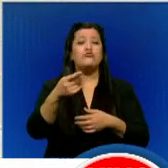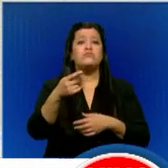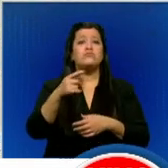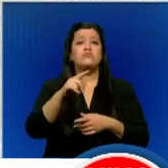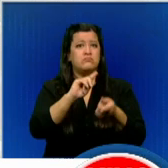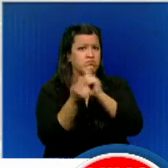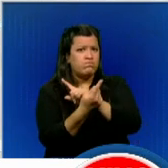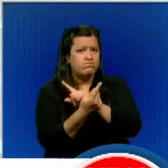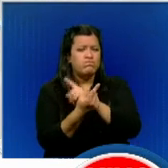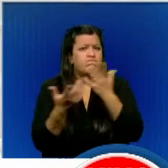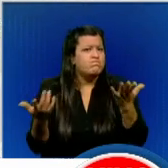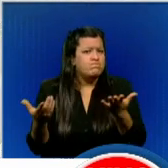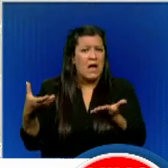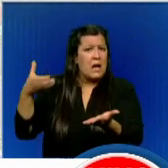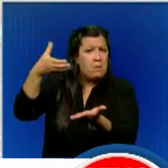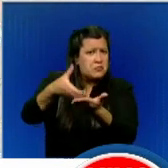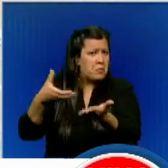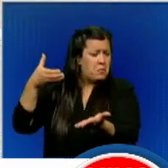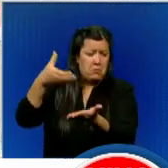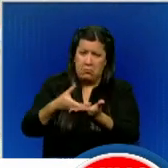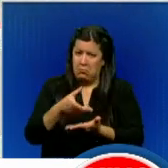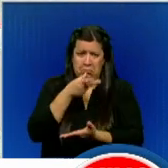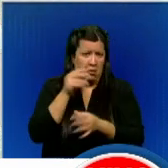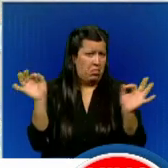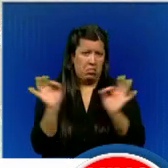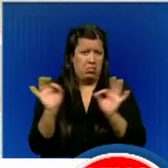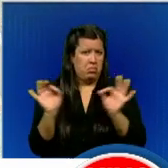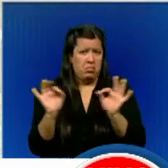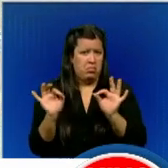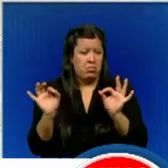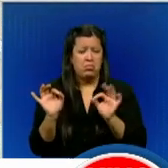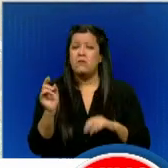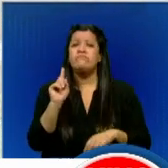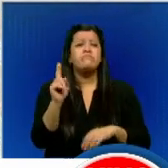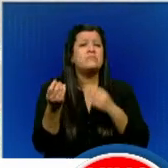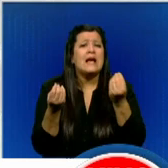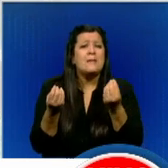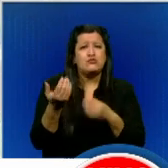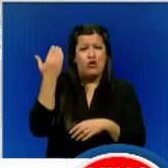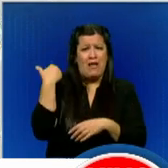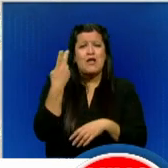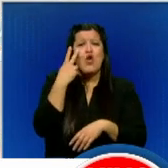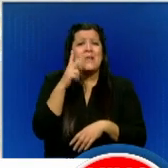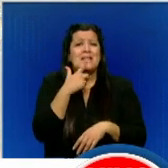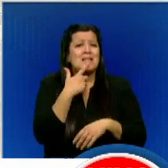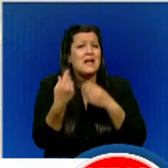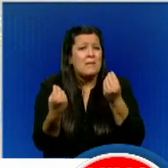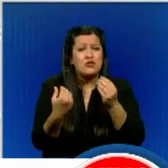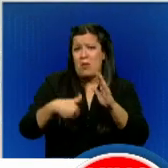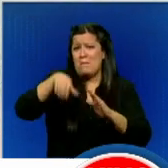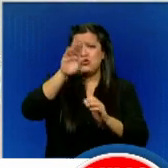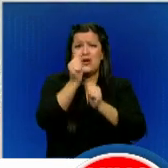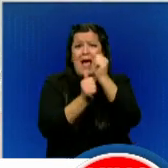no hubo inversiones en ese correlato sino que básicamente la mayoría de las sociedades